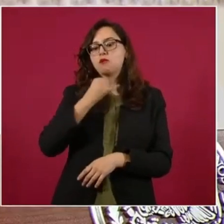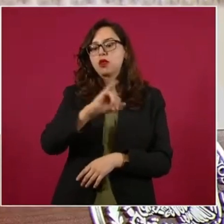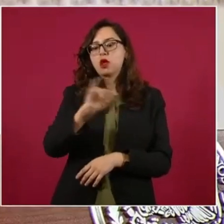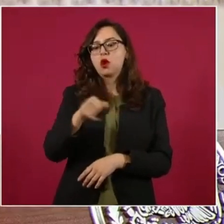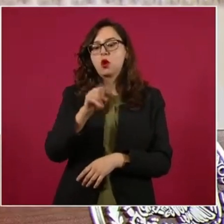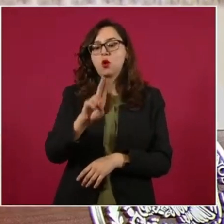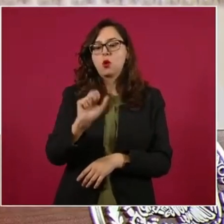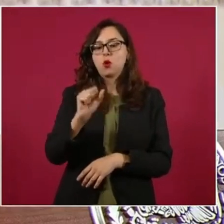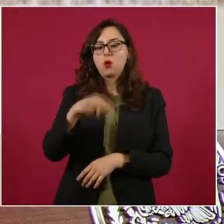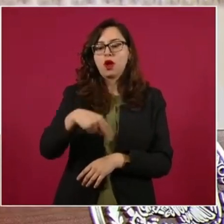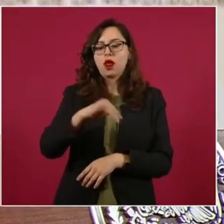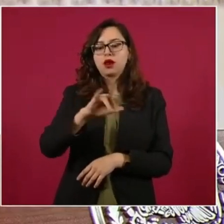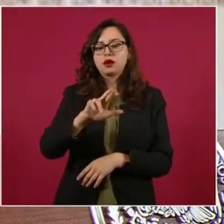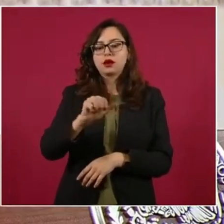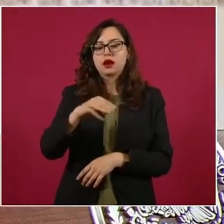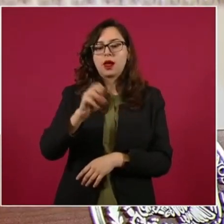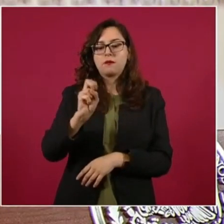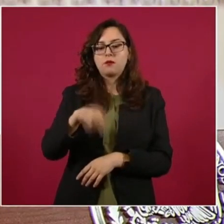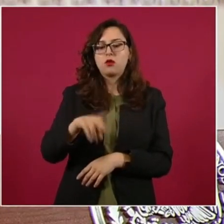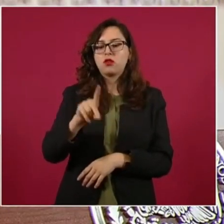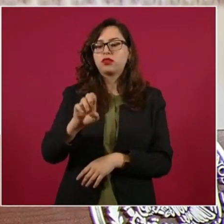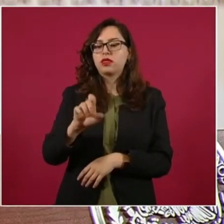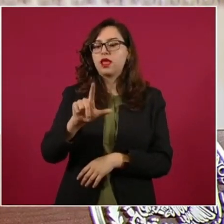vino a consulta,